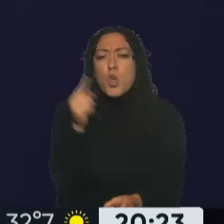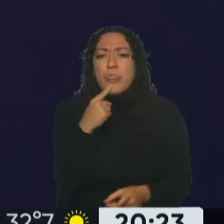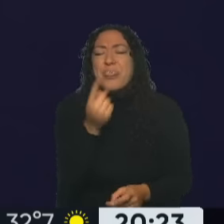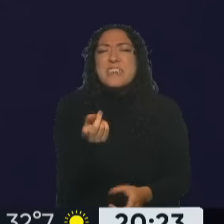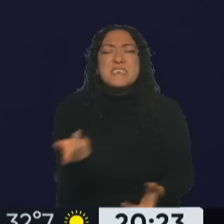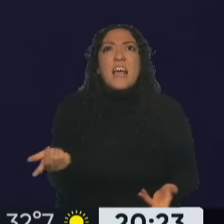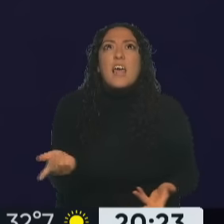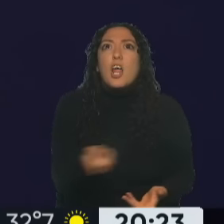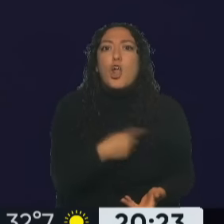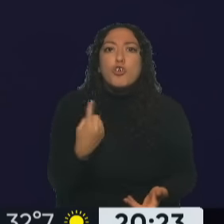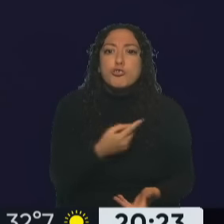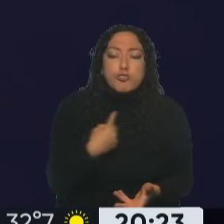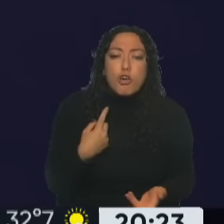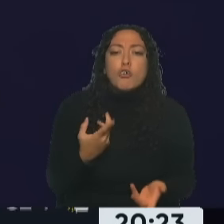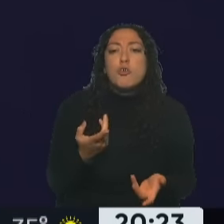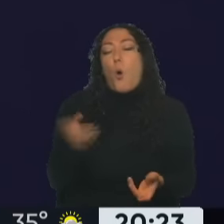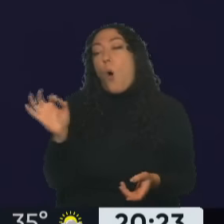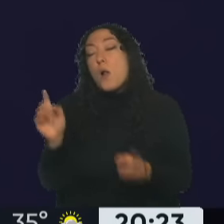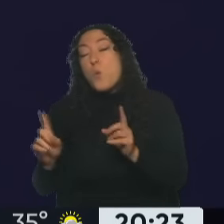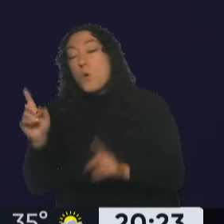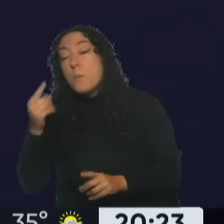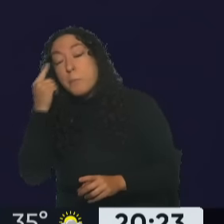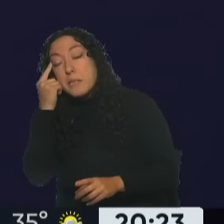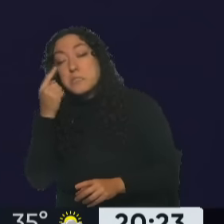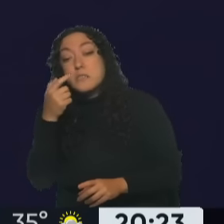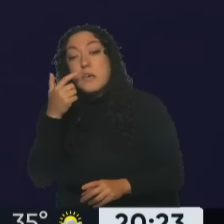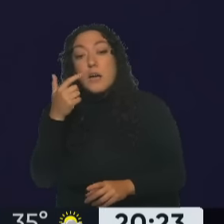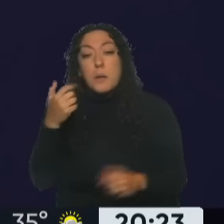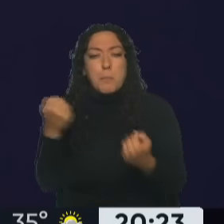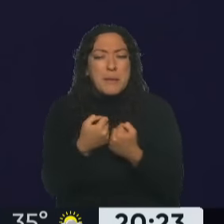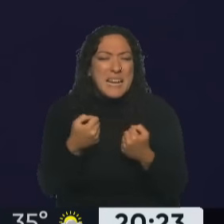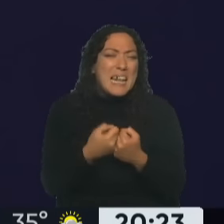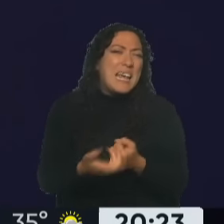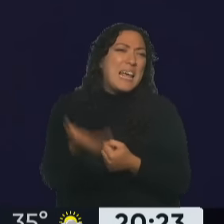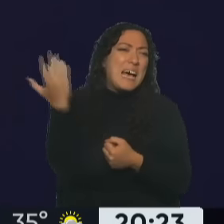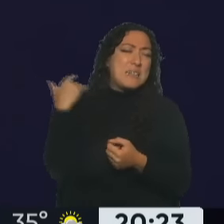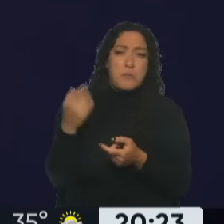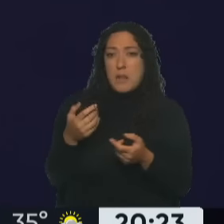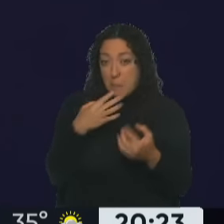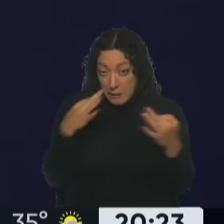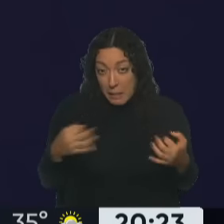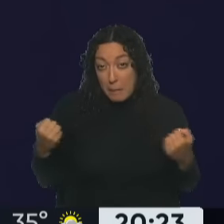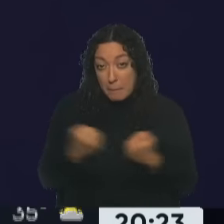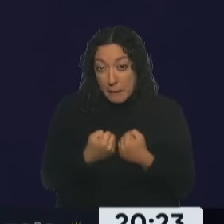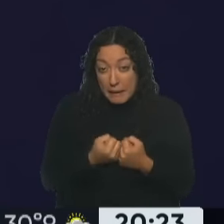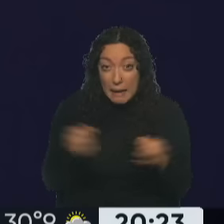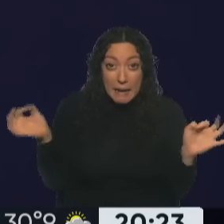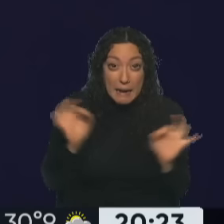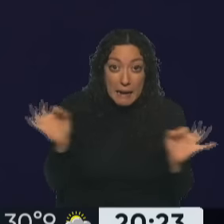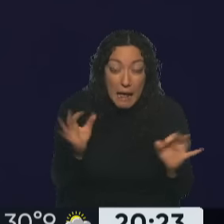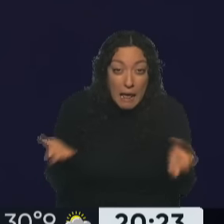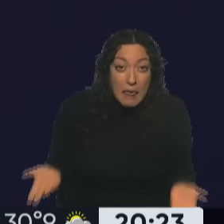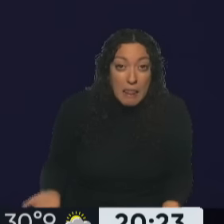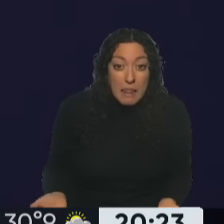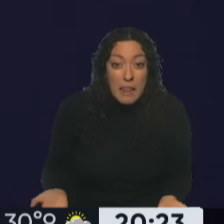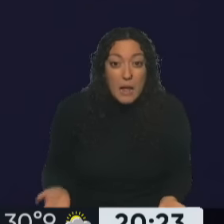de o lo interpretó como alguna pelea en particular que yo tuve no hubo ninguna pelea de De nada Cómo no voy a entender